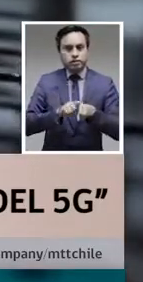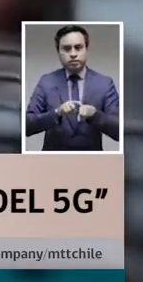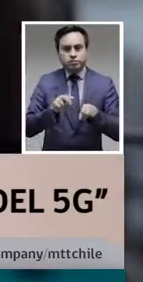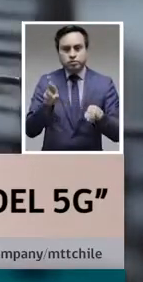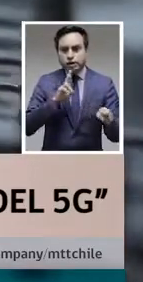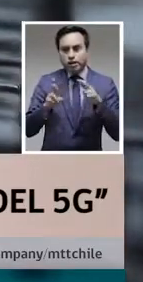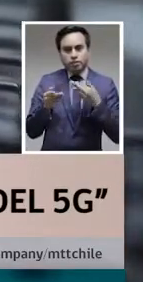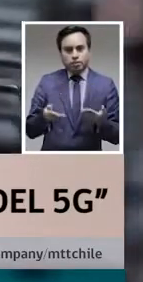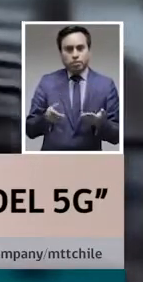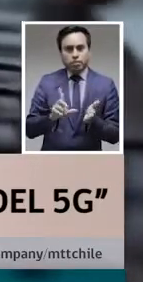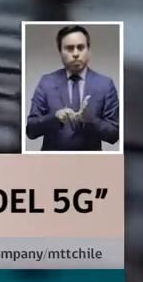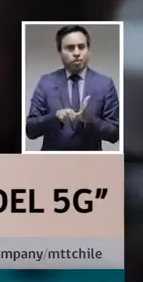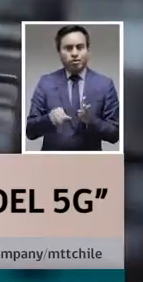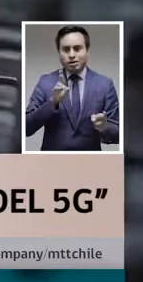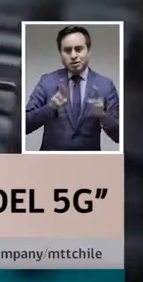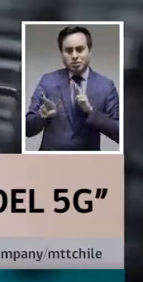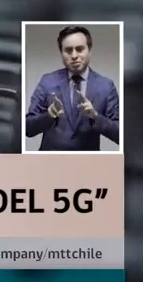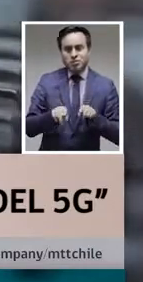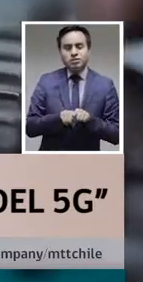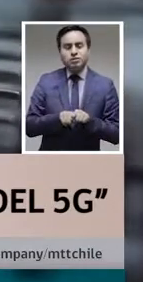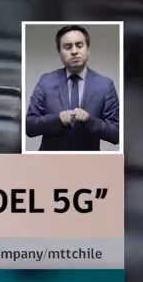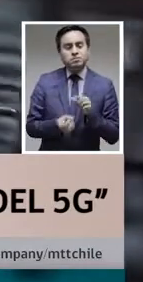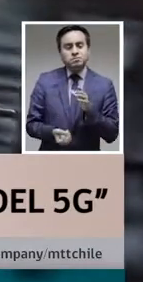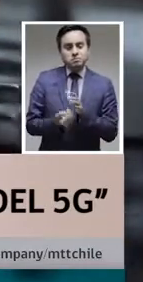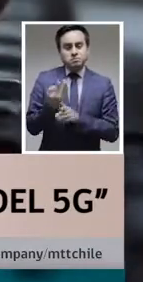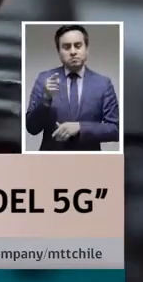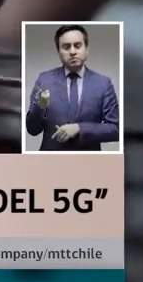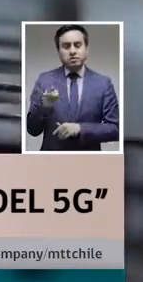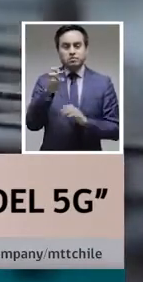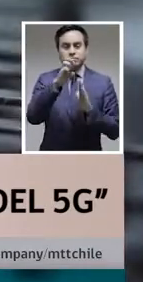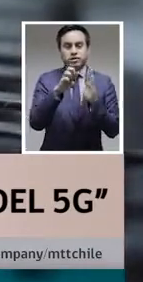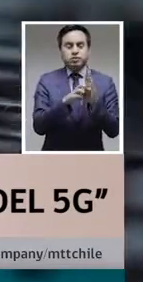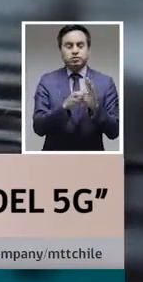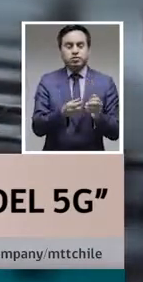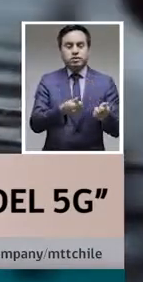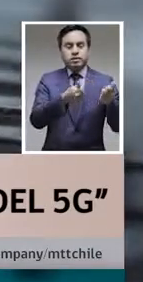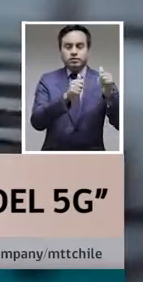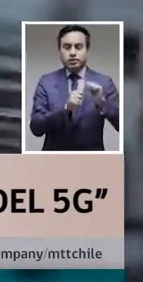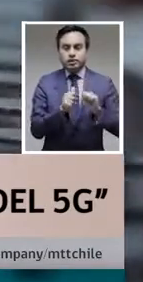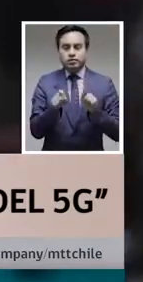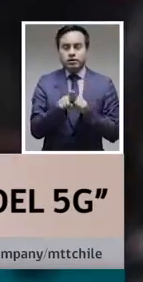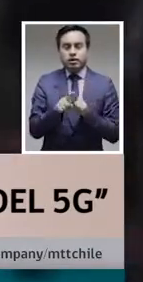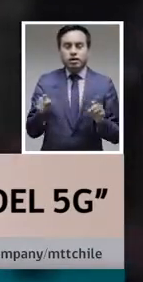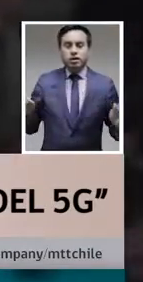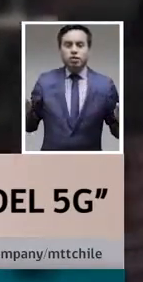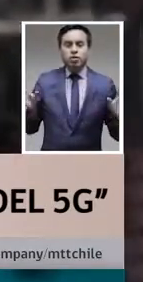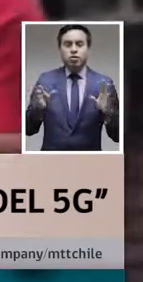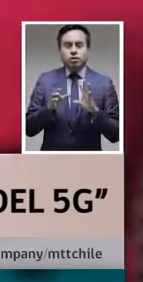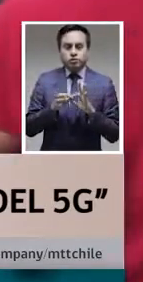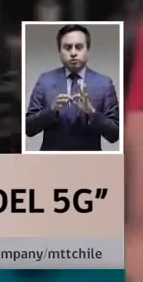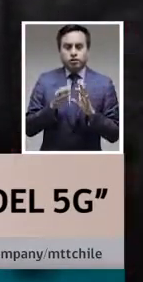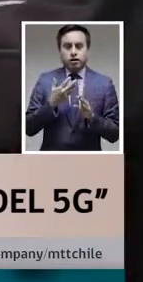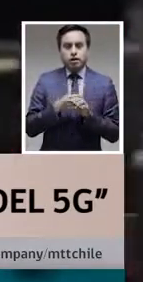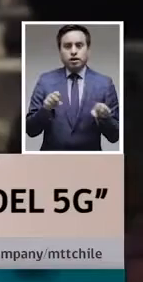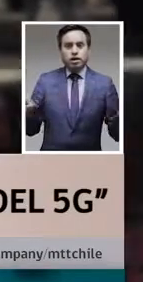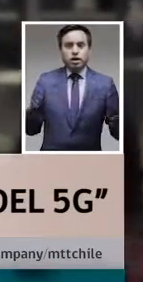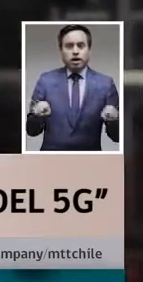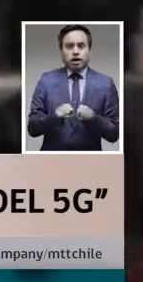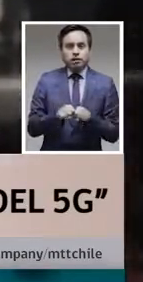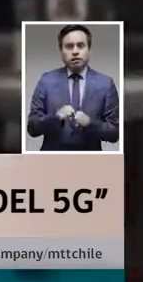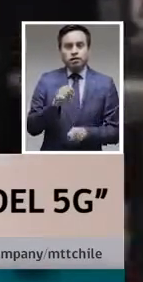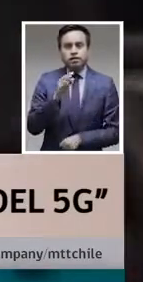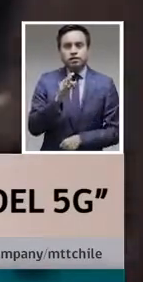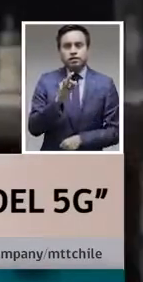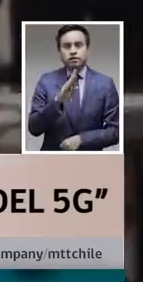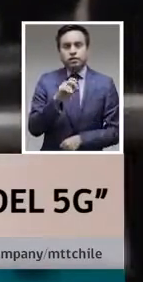instantáneas. Dentro de esta misma vanguardia, un proyecto desafiante es la conexión a través de un cable de fibra